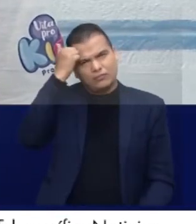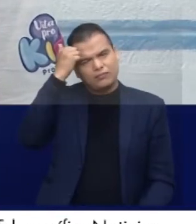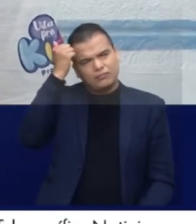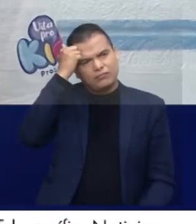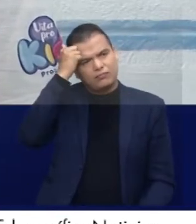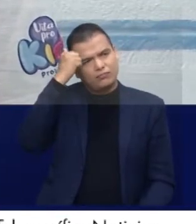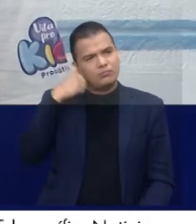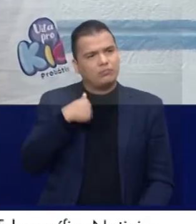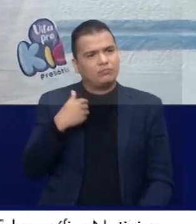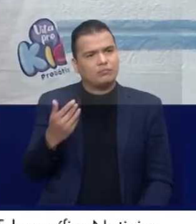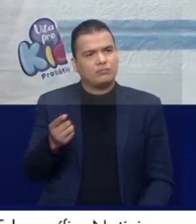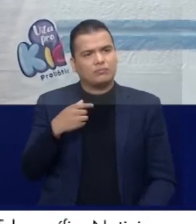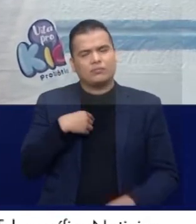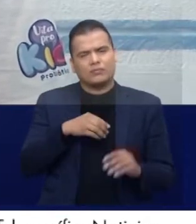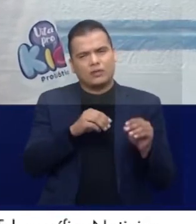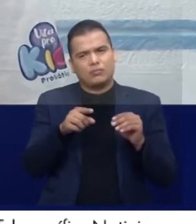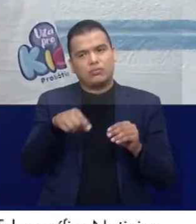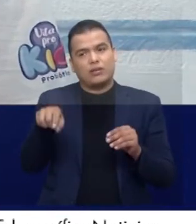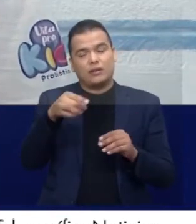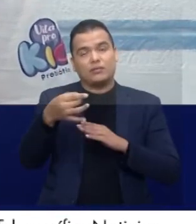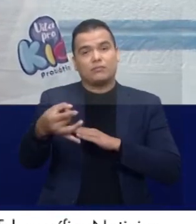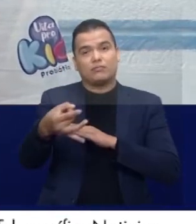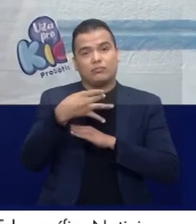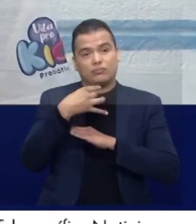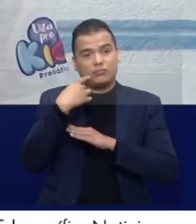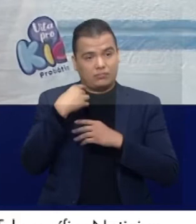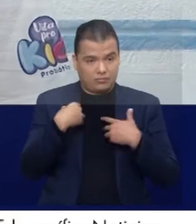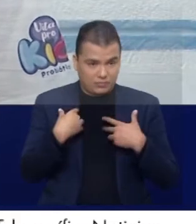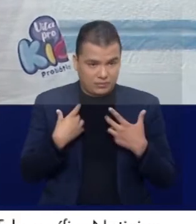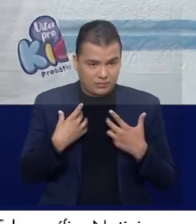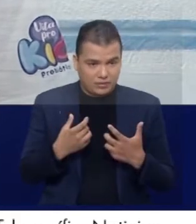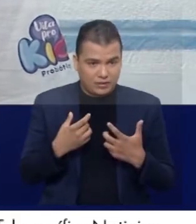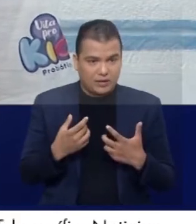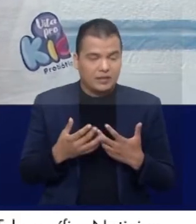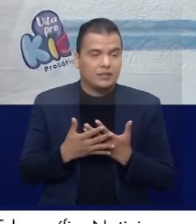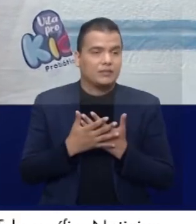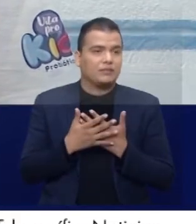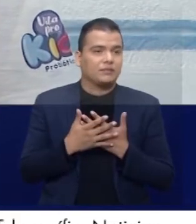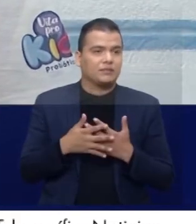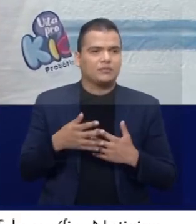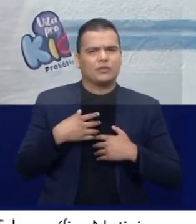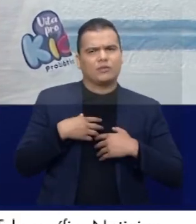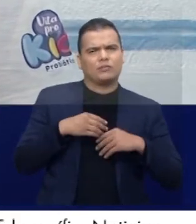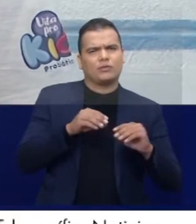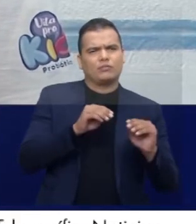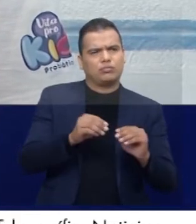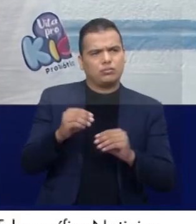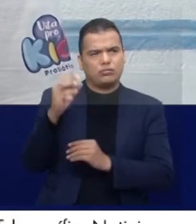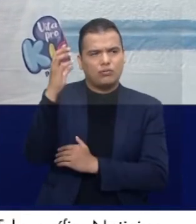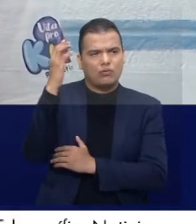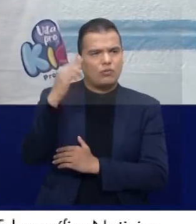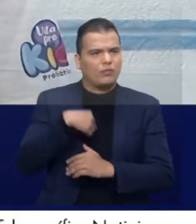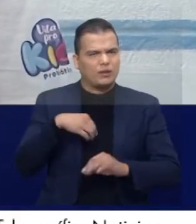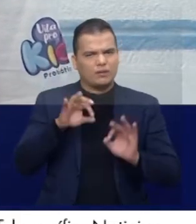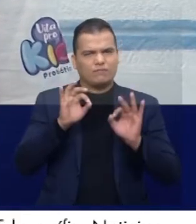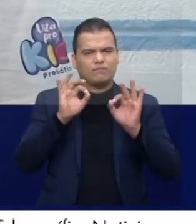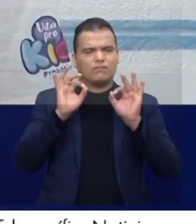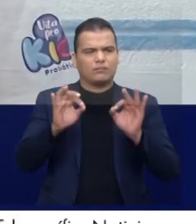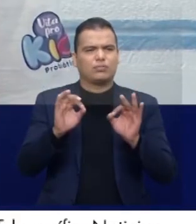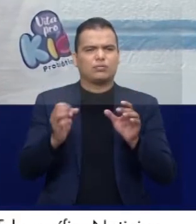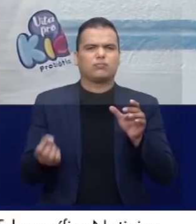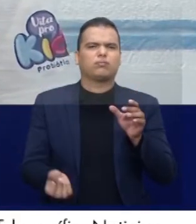que los alumnos lo superen a uno. Entonces yo quiero que pues Colombia se vuelva